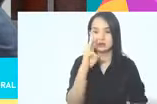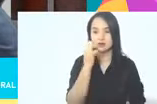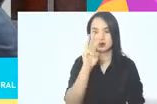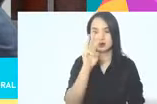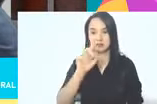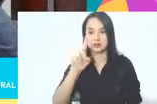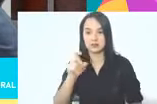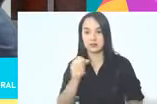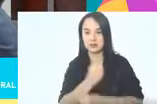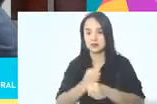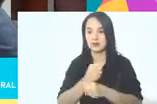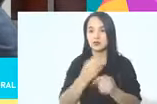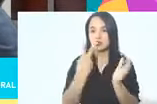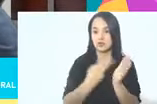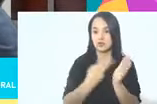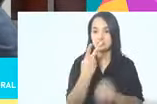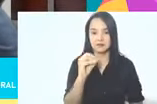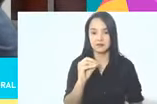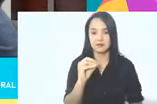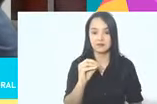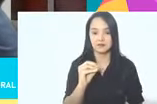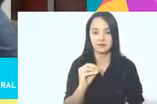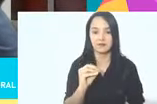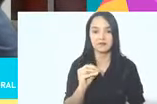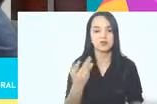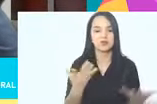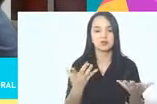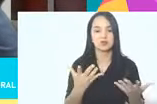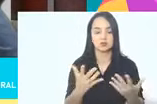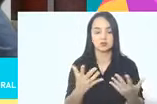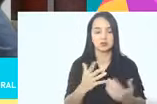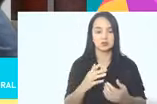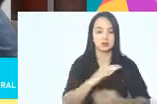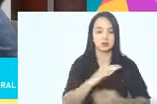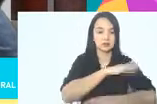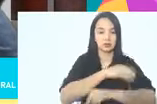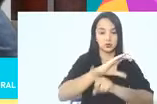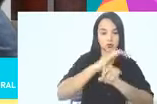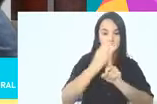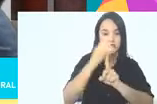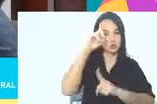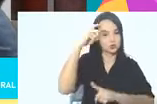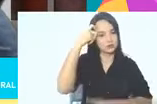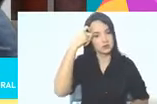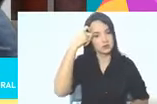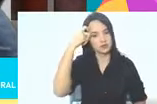396/2020, proyecto apoyado por el Programa Nacional de Concertación Cultural.